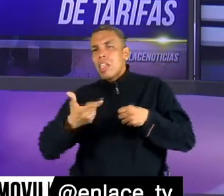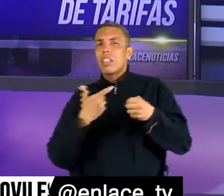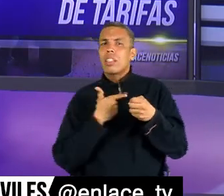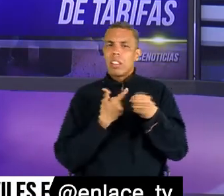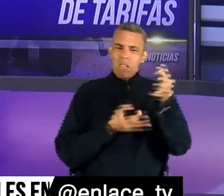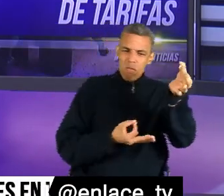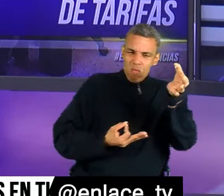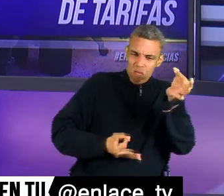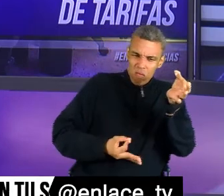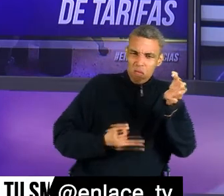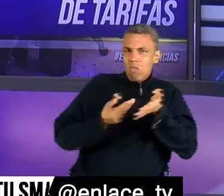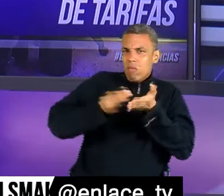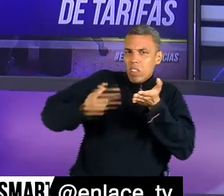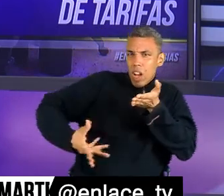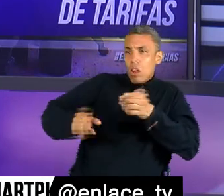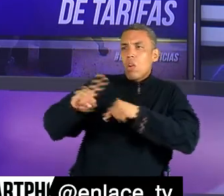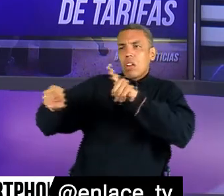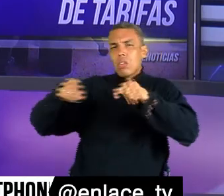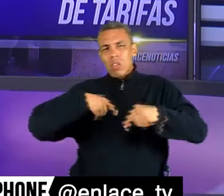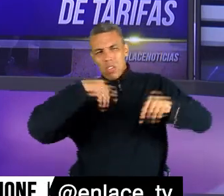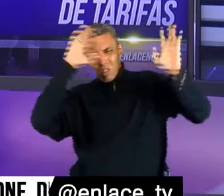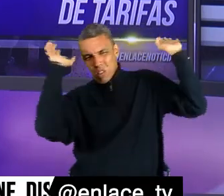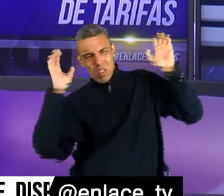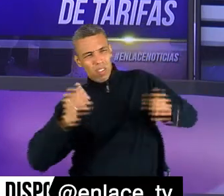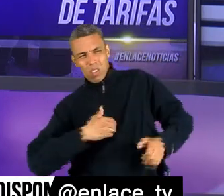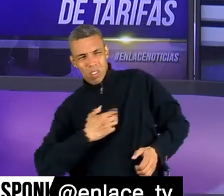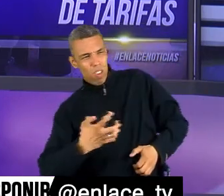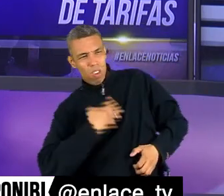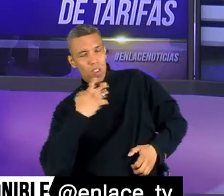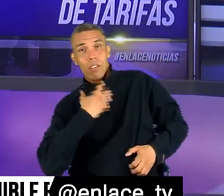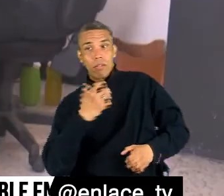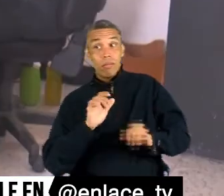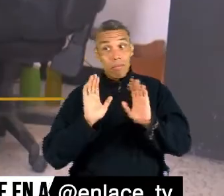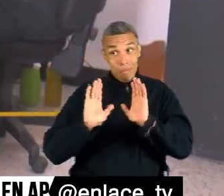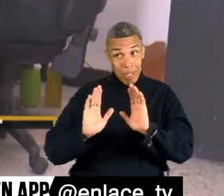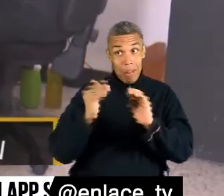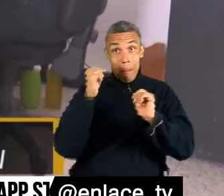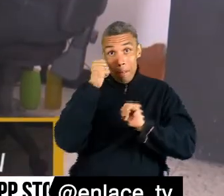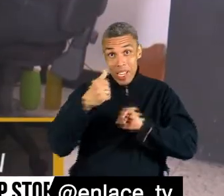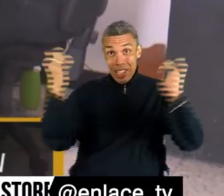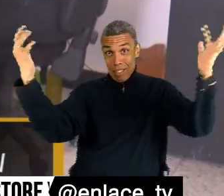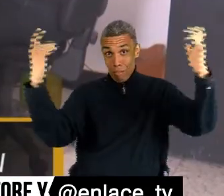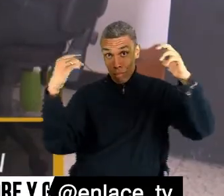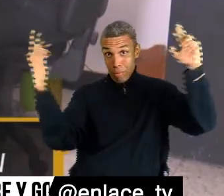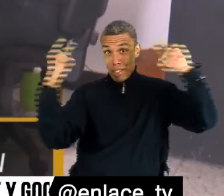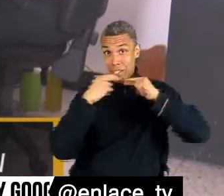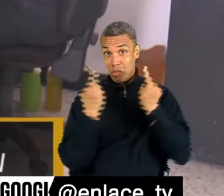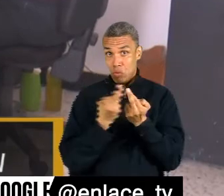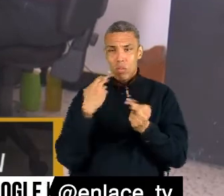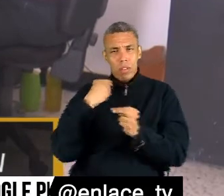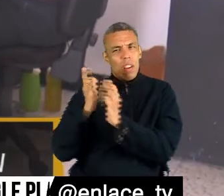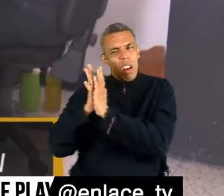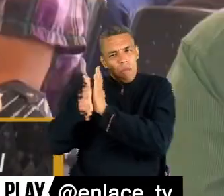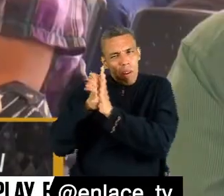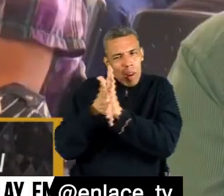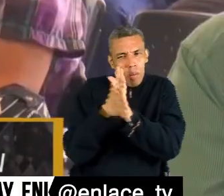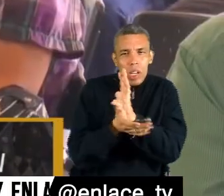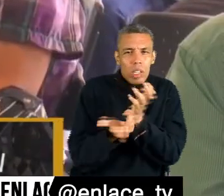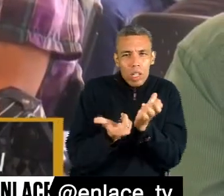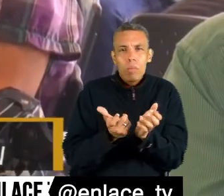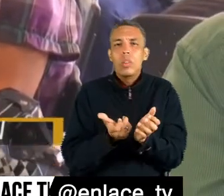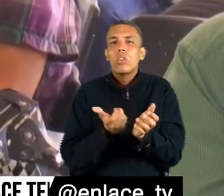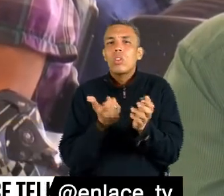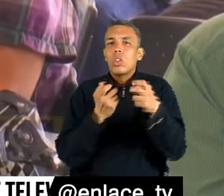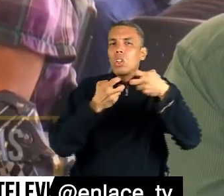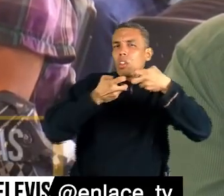La jornada se cumplirá en el Centro Comercial San Silvestre. Diferentes instituciones, entre ellas la Cámara de Comercio,